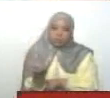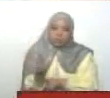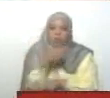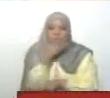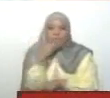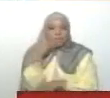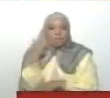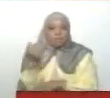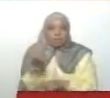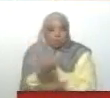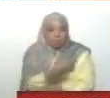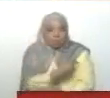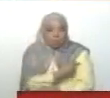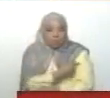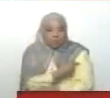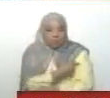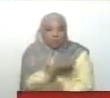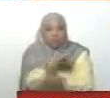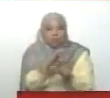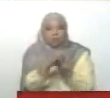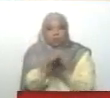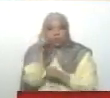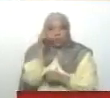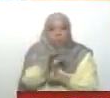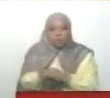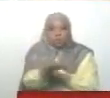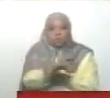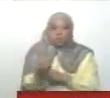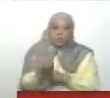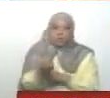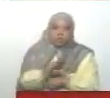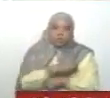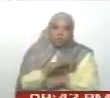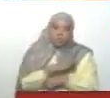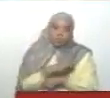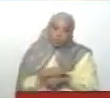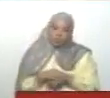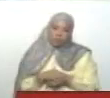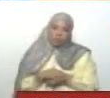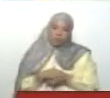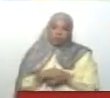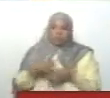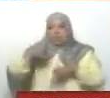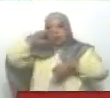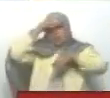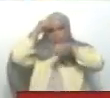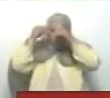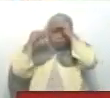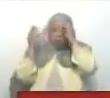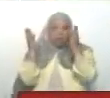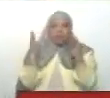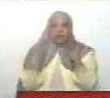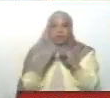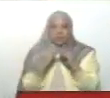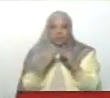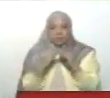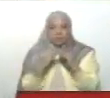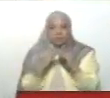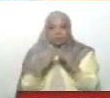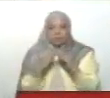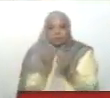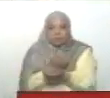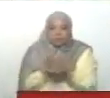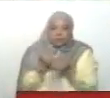La mejor vacuna es la cultura popular venezolana autóctona. Que la aprendan en el hogar, cuando los